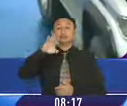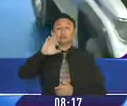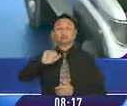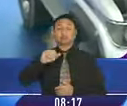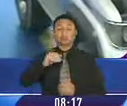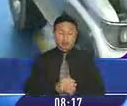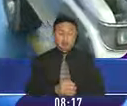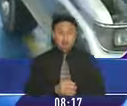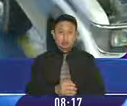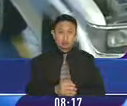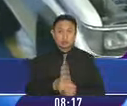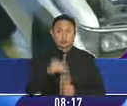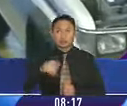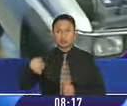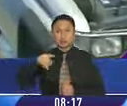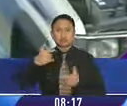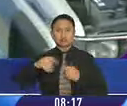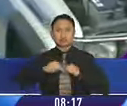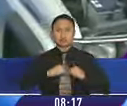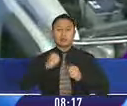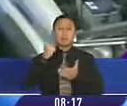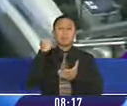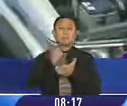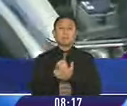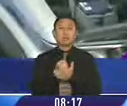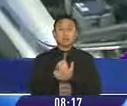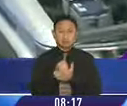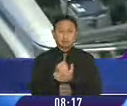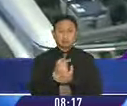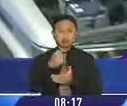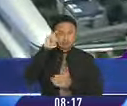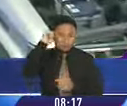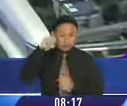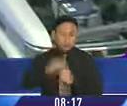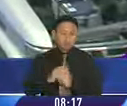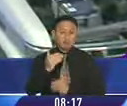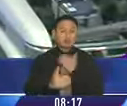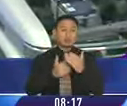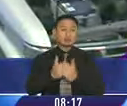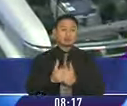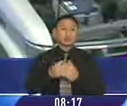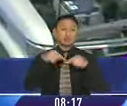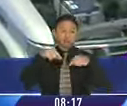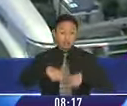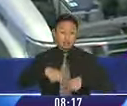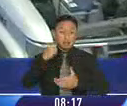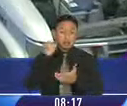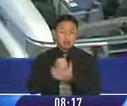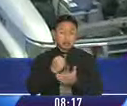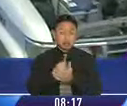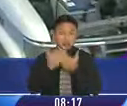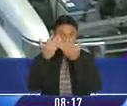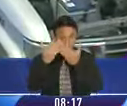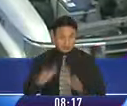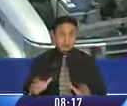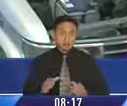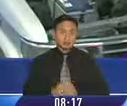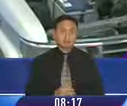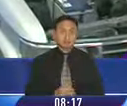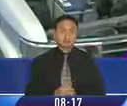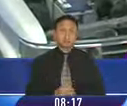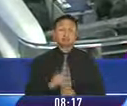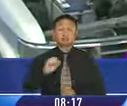www.amt.gov.es, y usted ahí realiza el trámite de matriculación. Recordemos que el proceso termina con el trámite de matriculación vehicular. Así